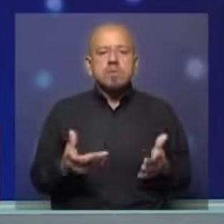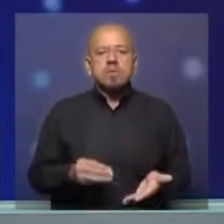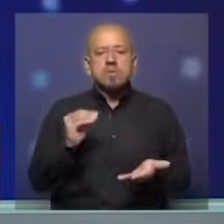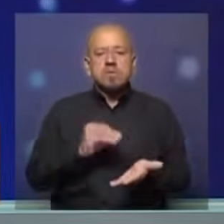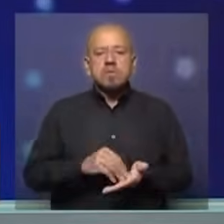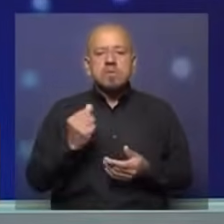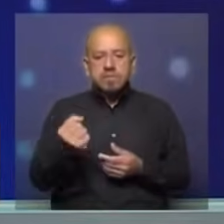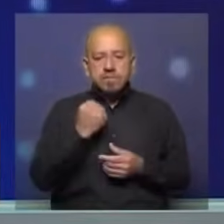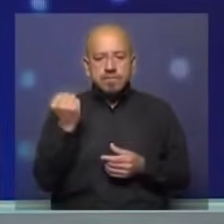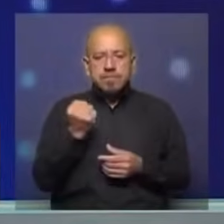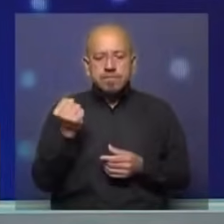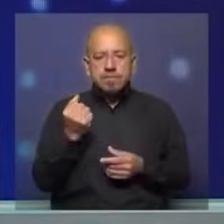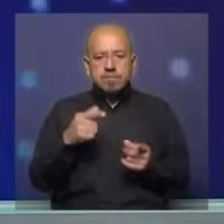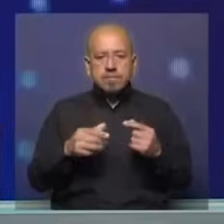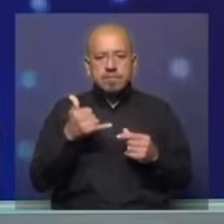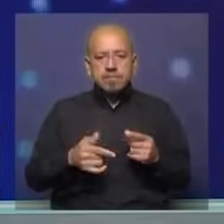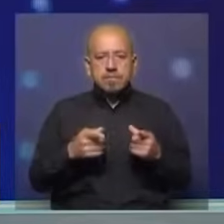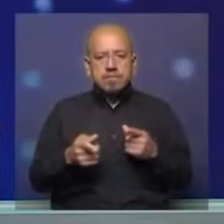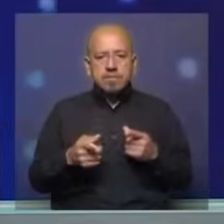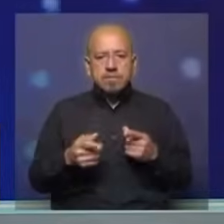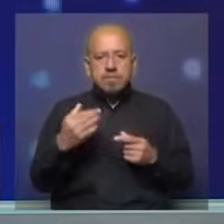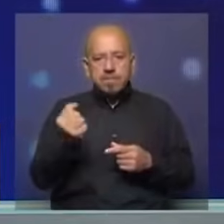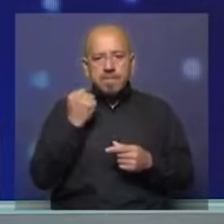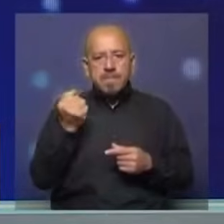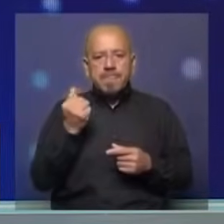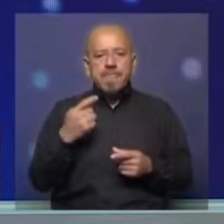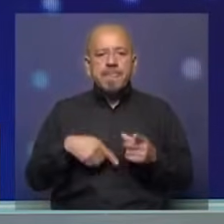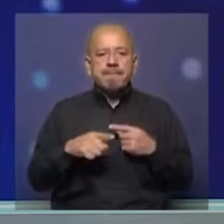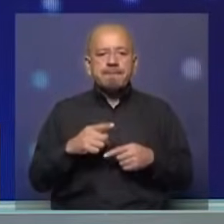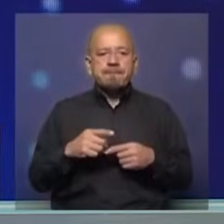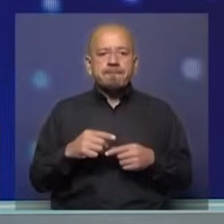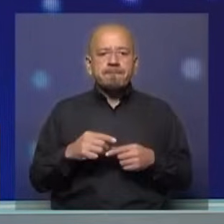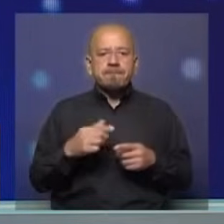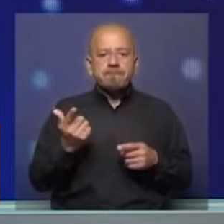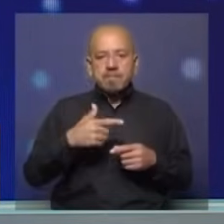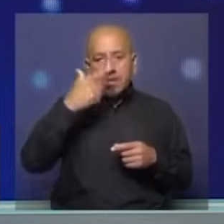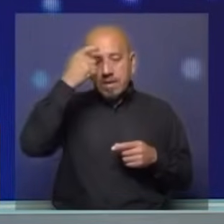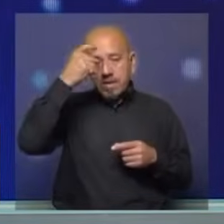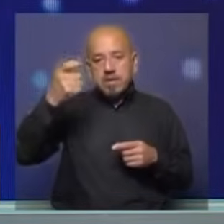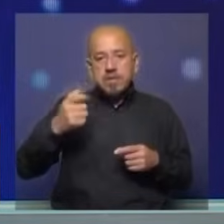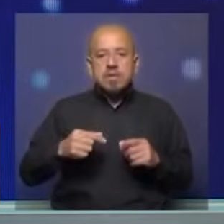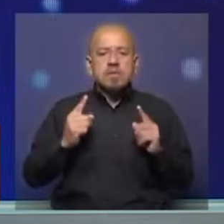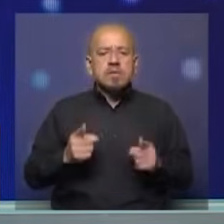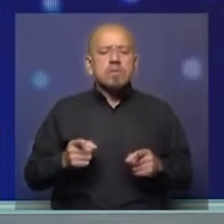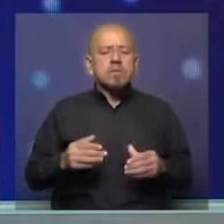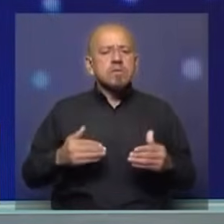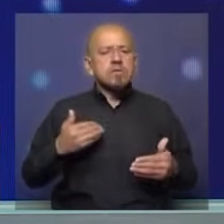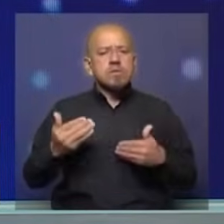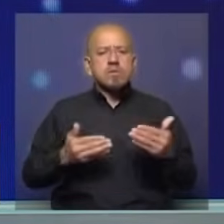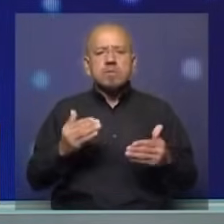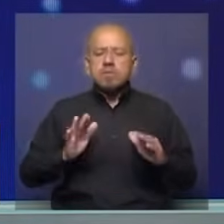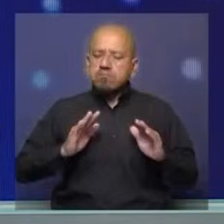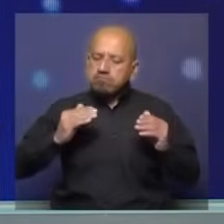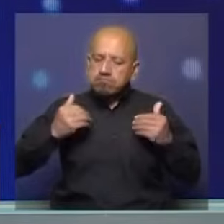es importante, sí. Que tenga demanda es importante, pero también a la ciencia no hay que marcarle la